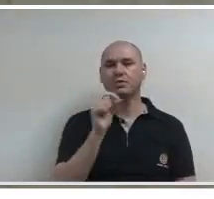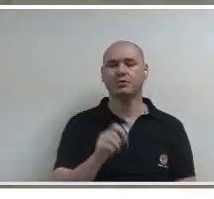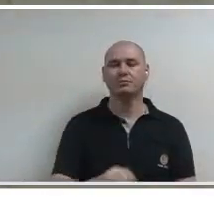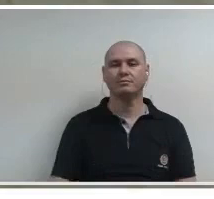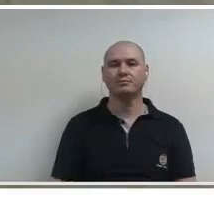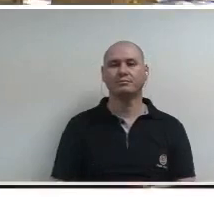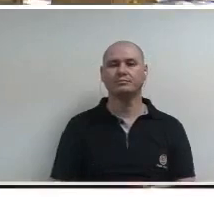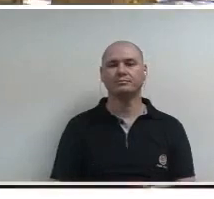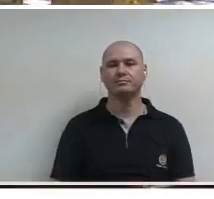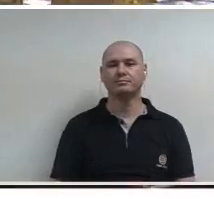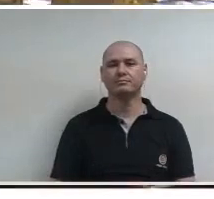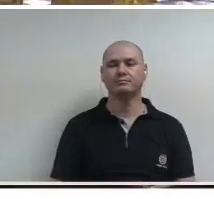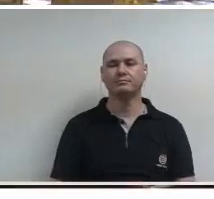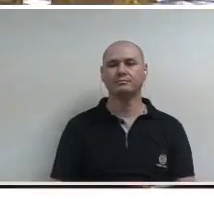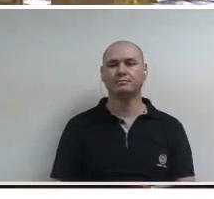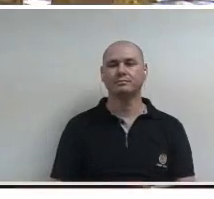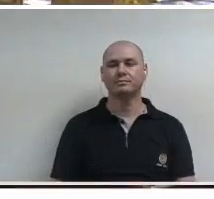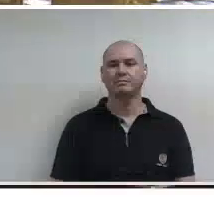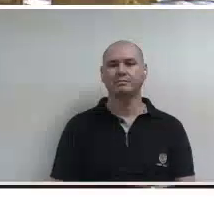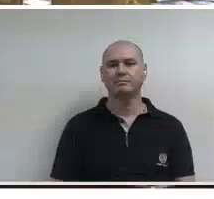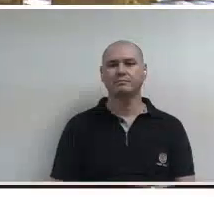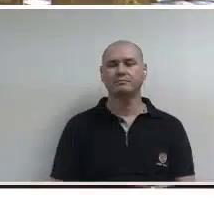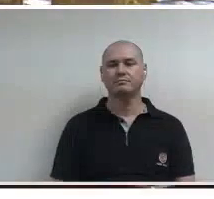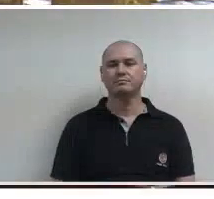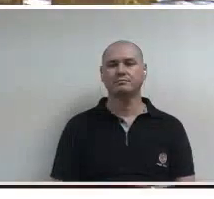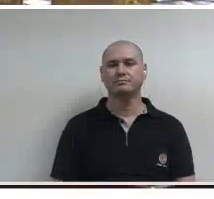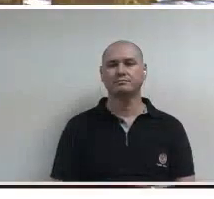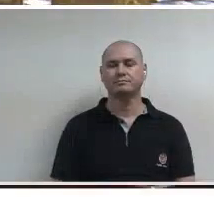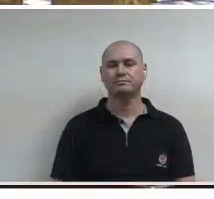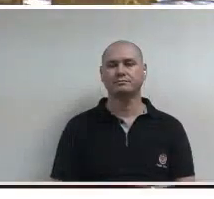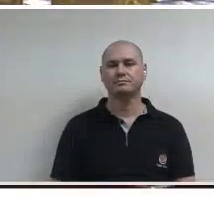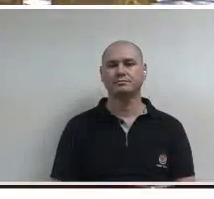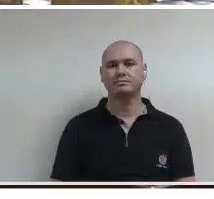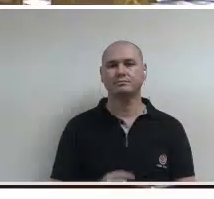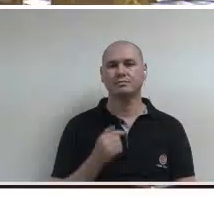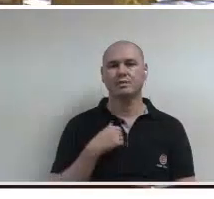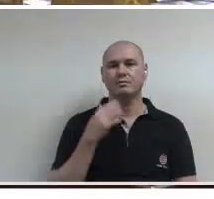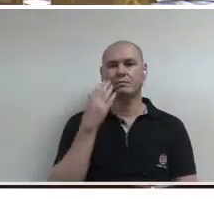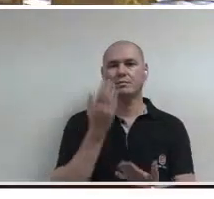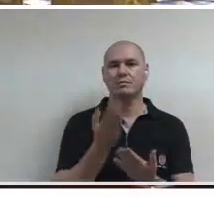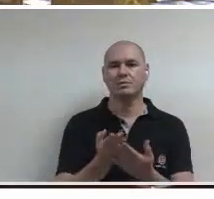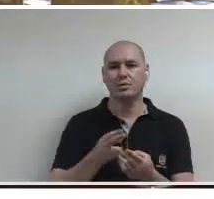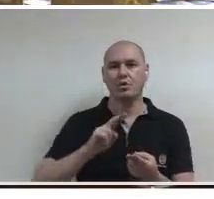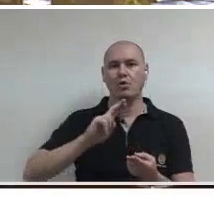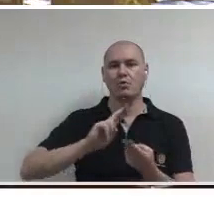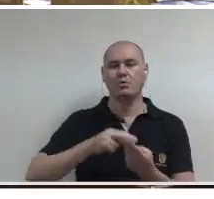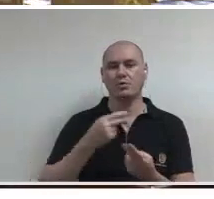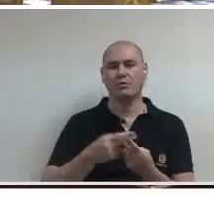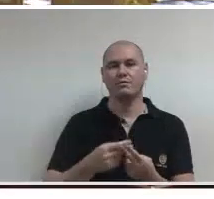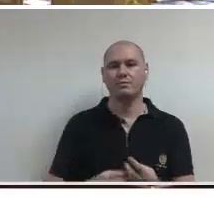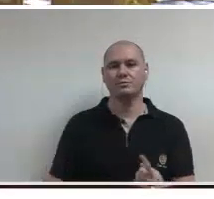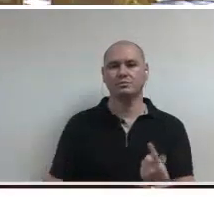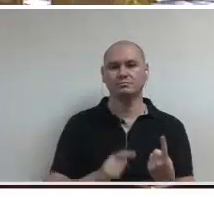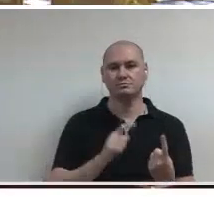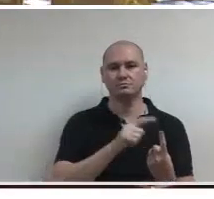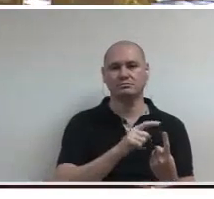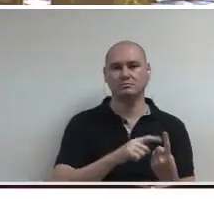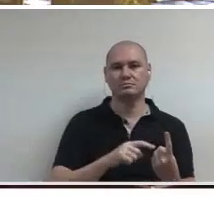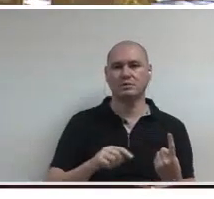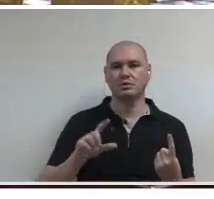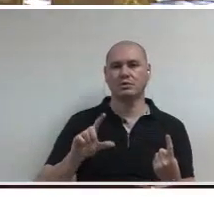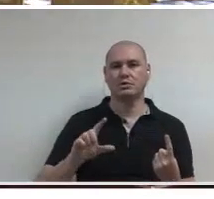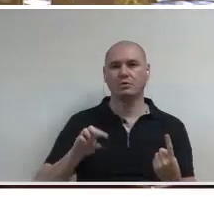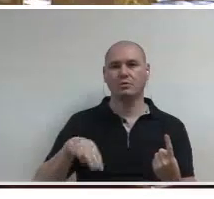Echeguren. Papelle, presidente Martínez, Papelle, ministro Martínez Simón. Ayurea